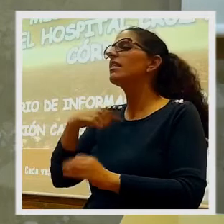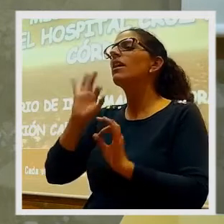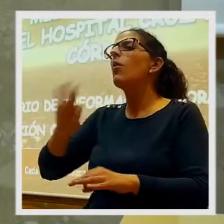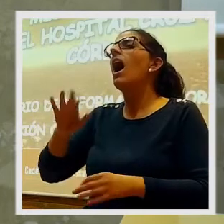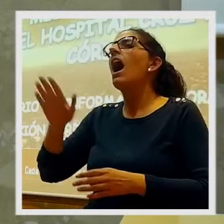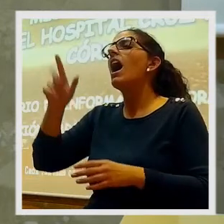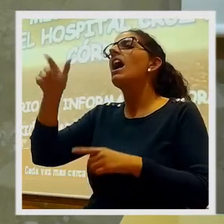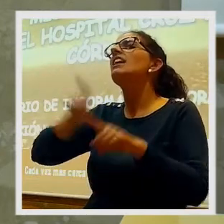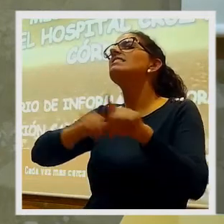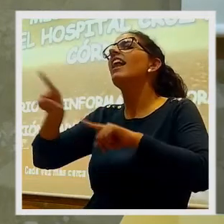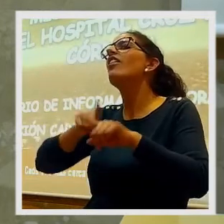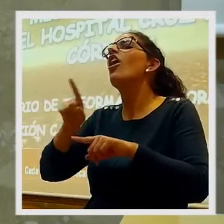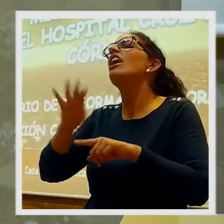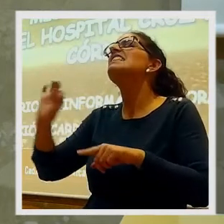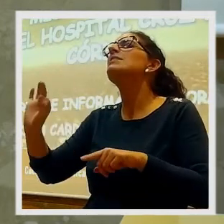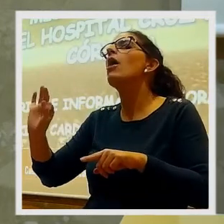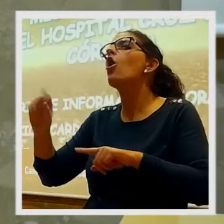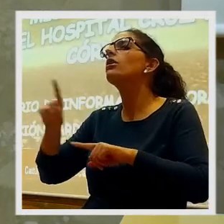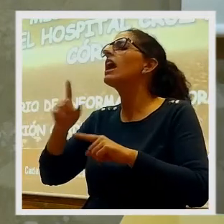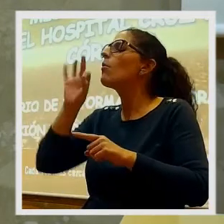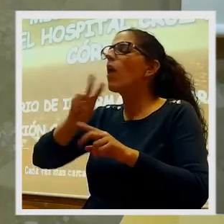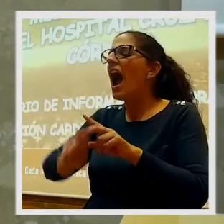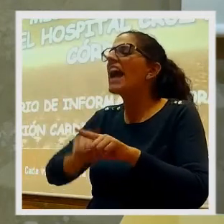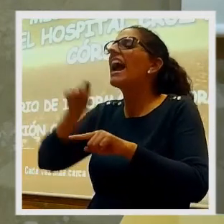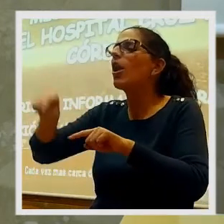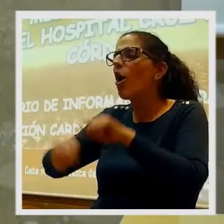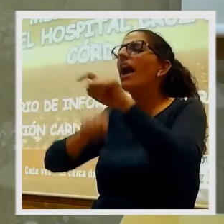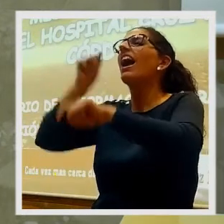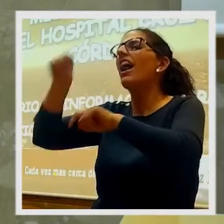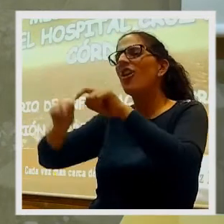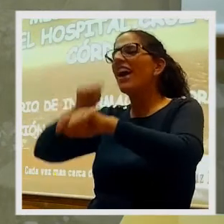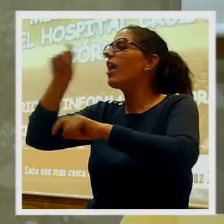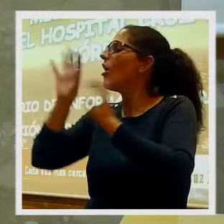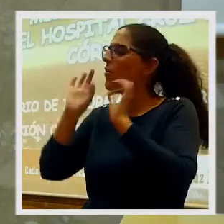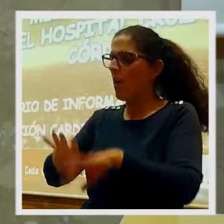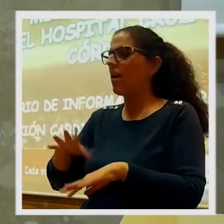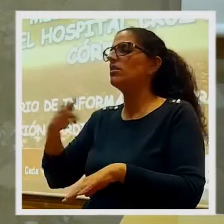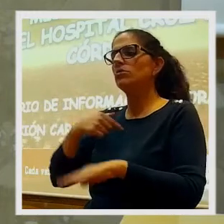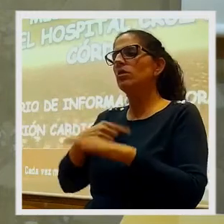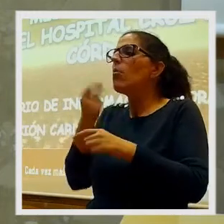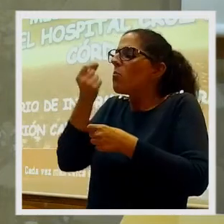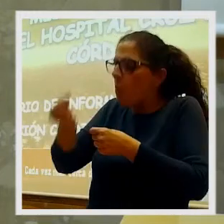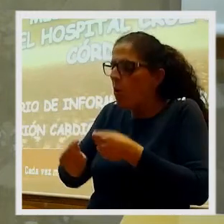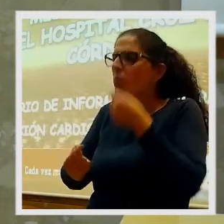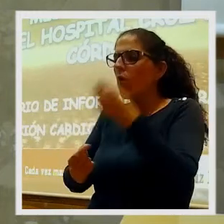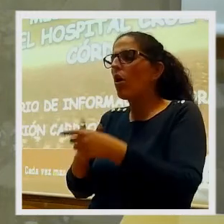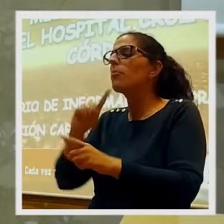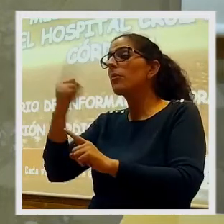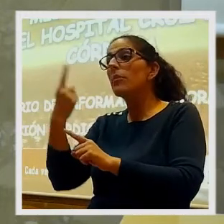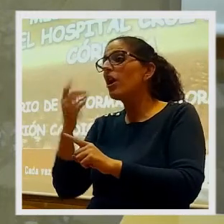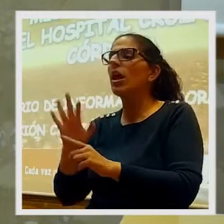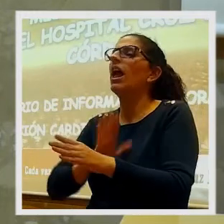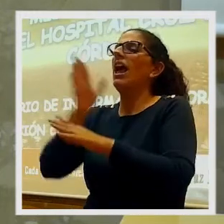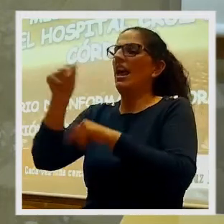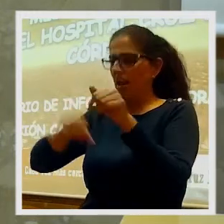Simeone, que era escalón a escalón. Primero entraba en el escalón, en el quirófano, perdón, primero entraba en el